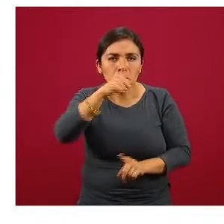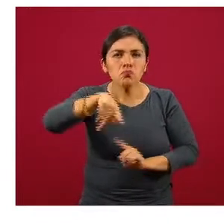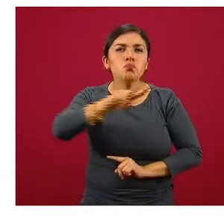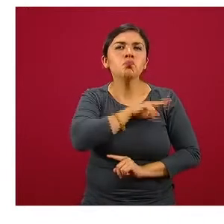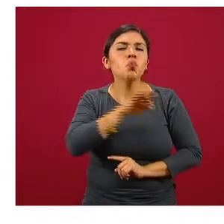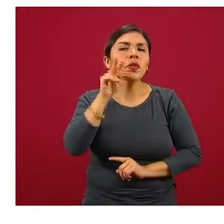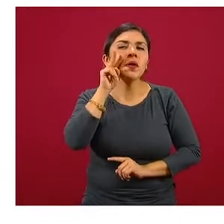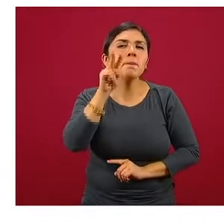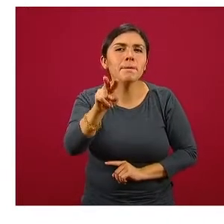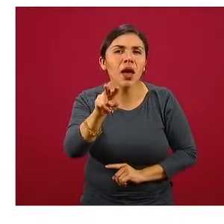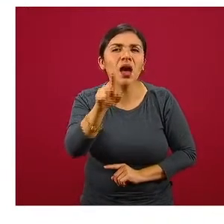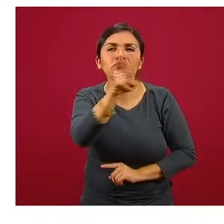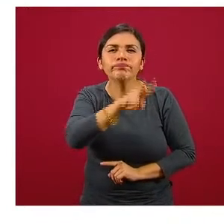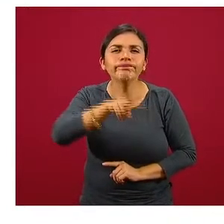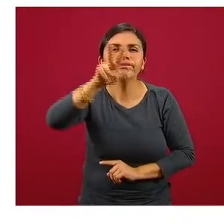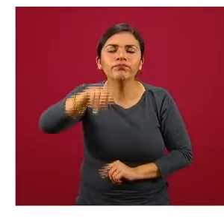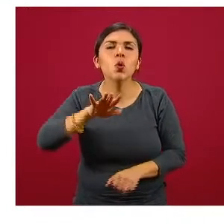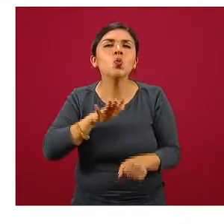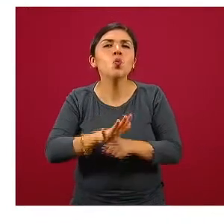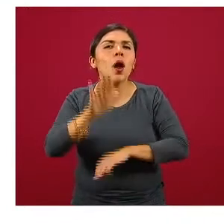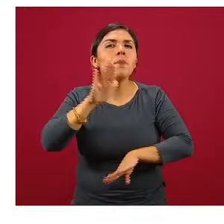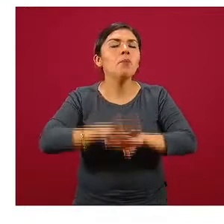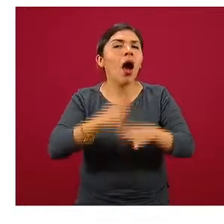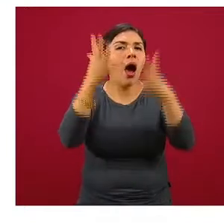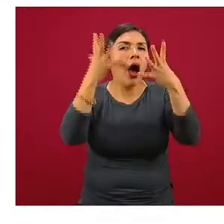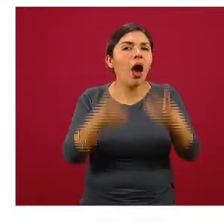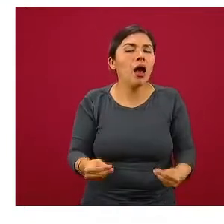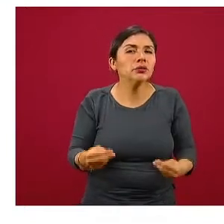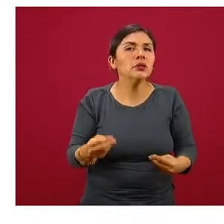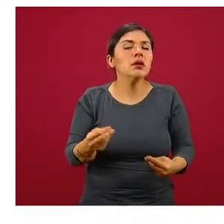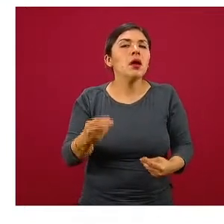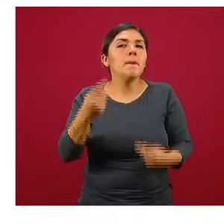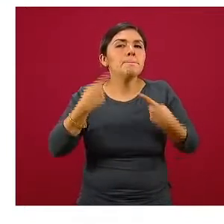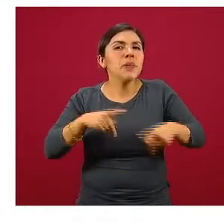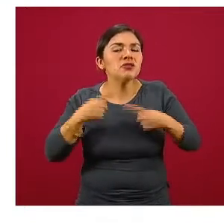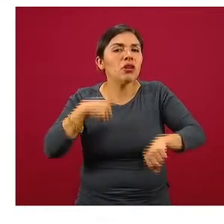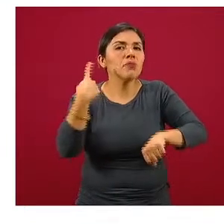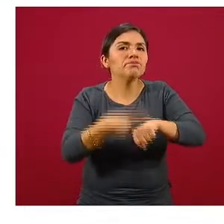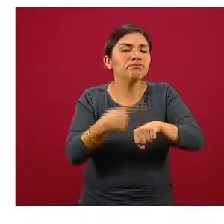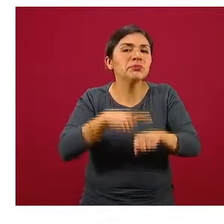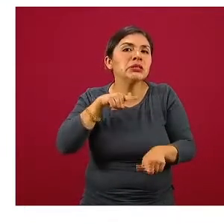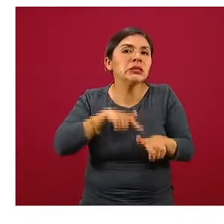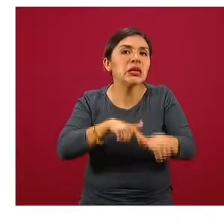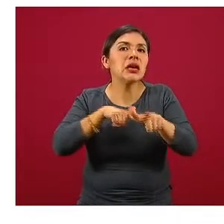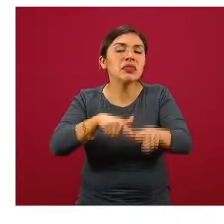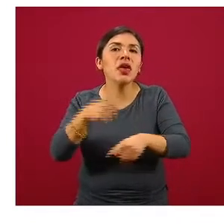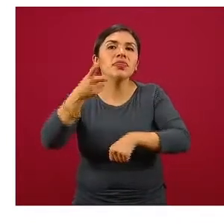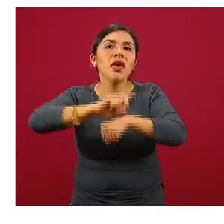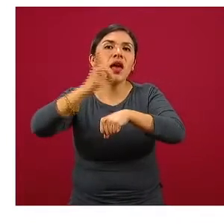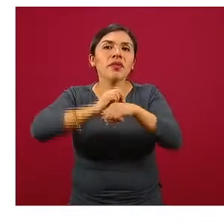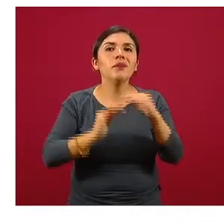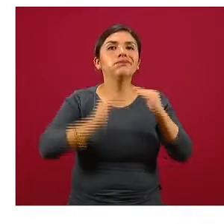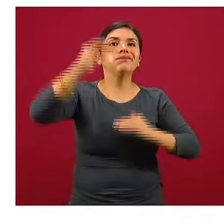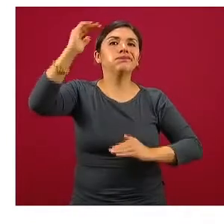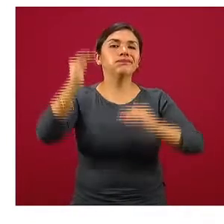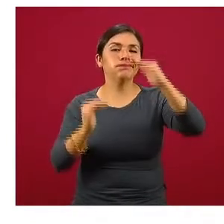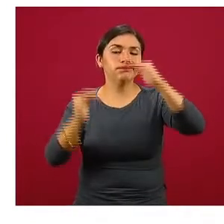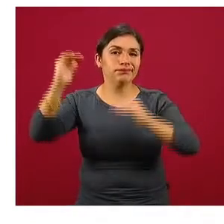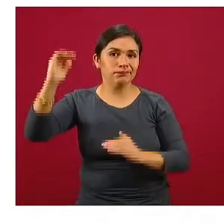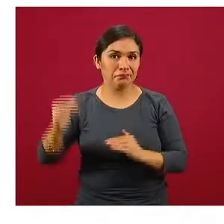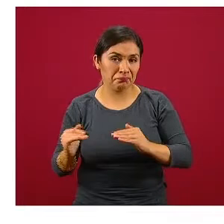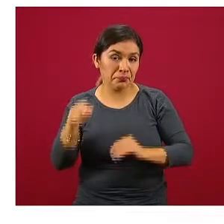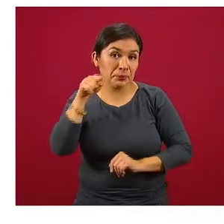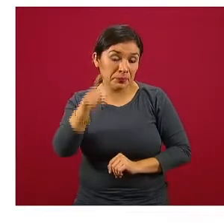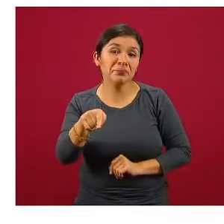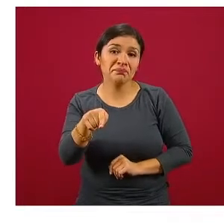bien ver cuál es la tendencia, es decir, la cantidad de casos que se siguen acumulando día con día, y que esto